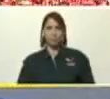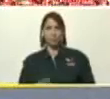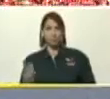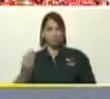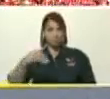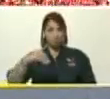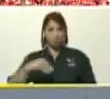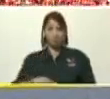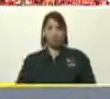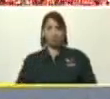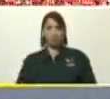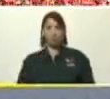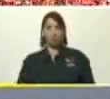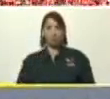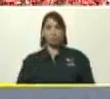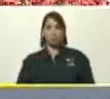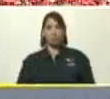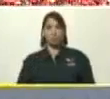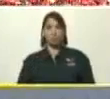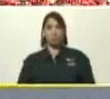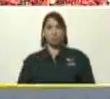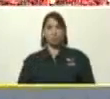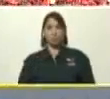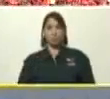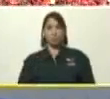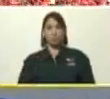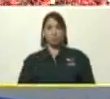además muy en